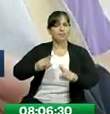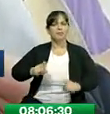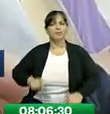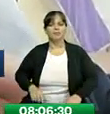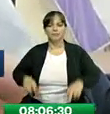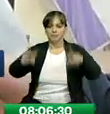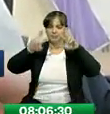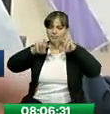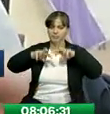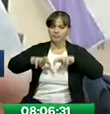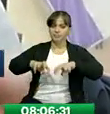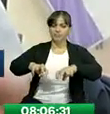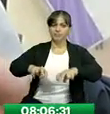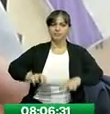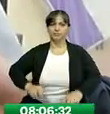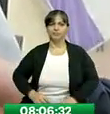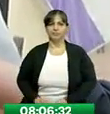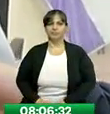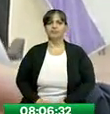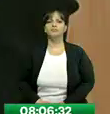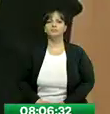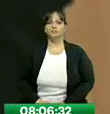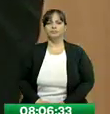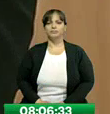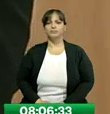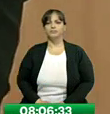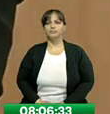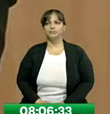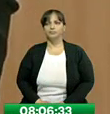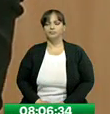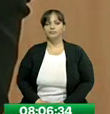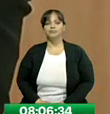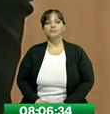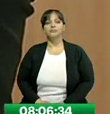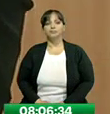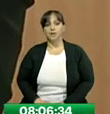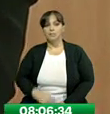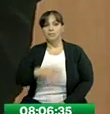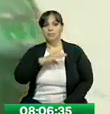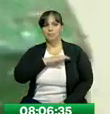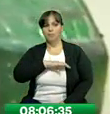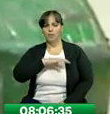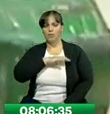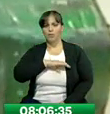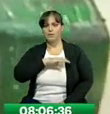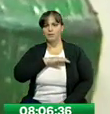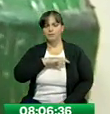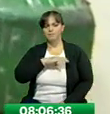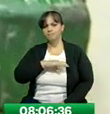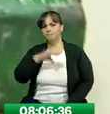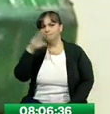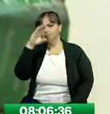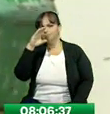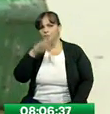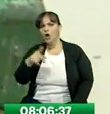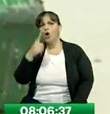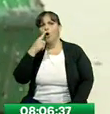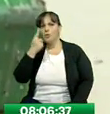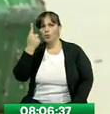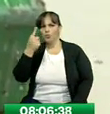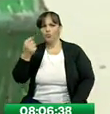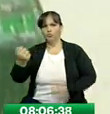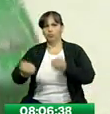la investigación que está haciendo en este momento en la policía nacional por ahora la policía busca a demás integrantes de esta banda delictiva